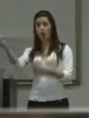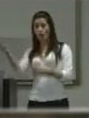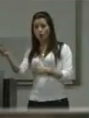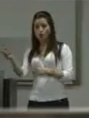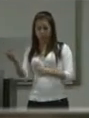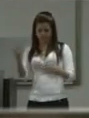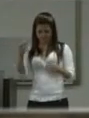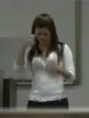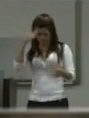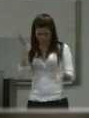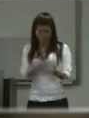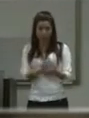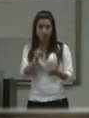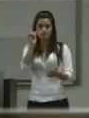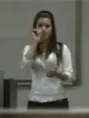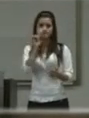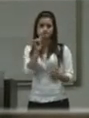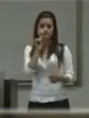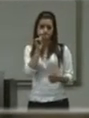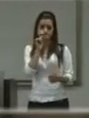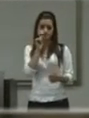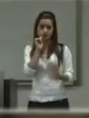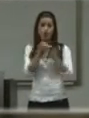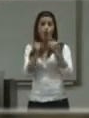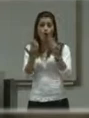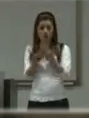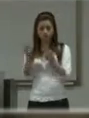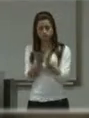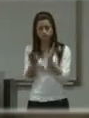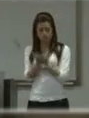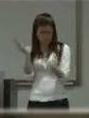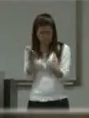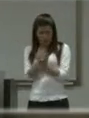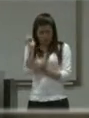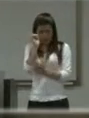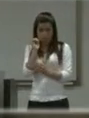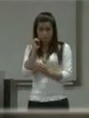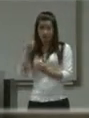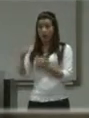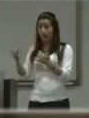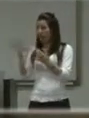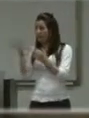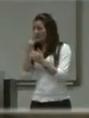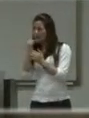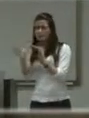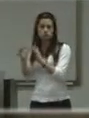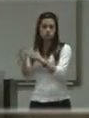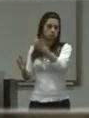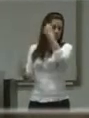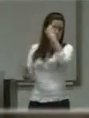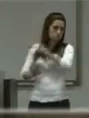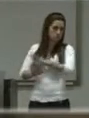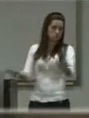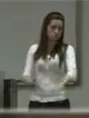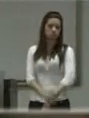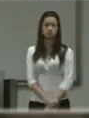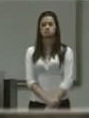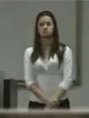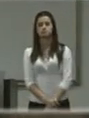de ese colegio y no volvimos a saber nada de ella y qué pasó